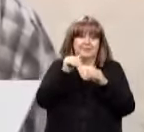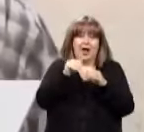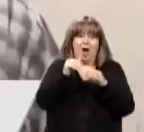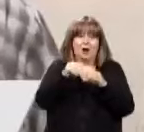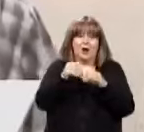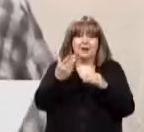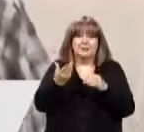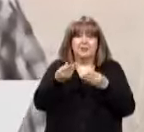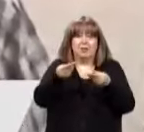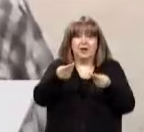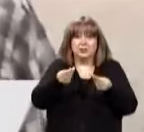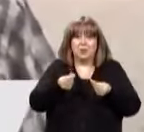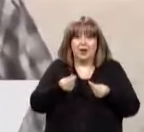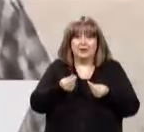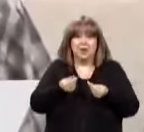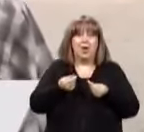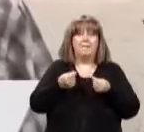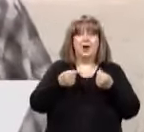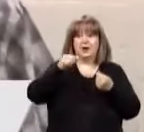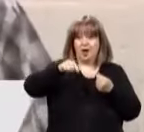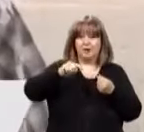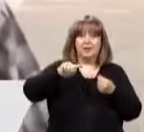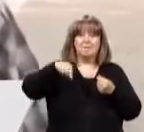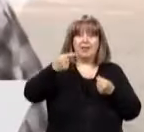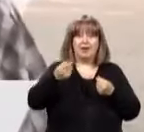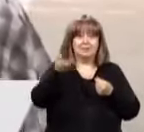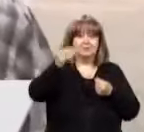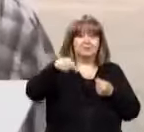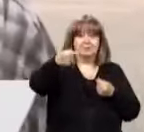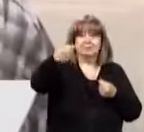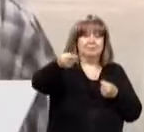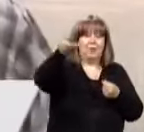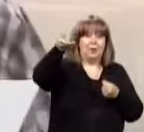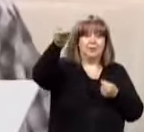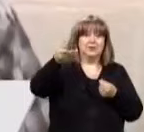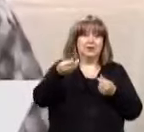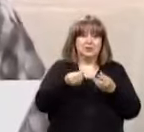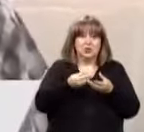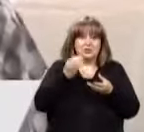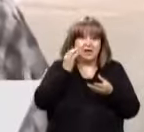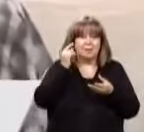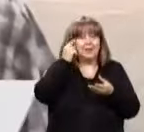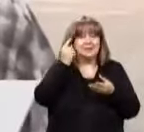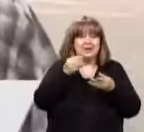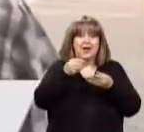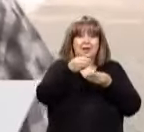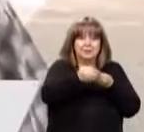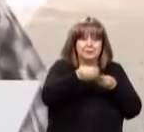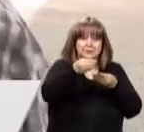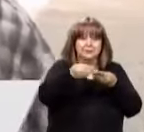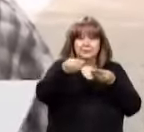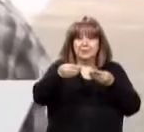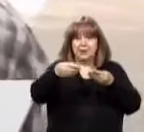ajustarse a presupuesto porque las cosas se modifican tan rápidamente que a veces se le va el presupuesto y bueno este